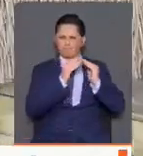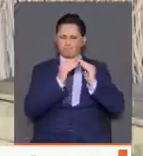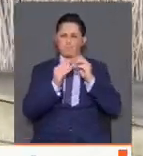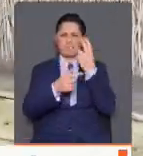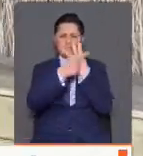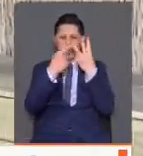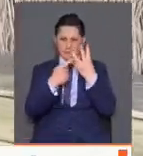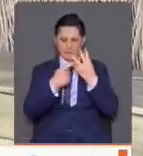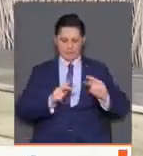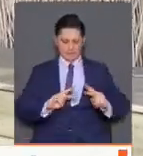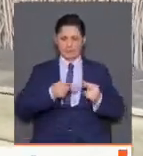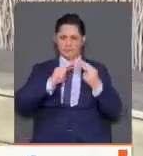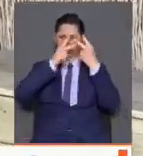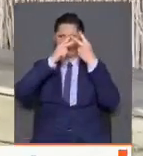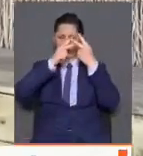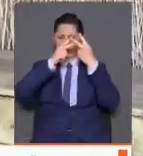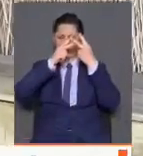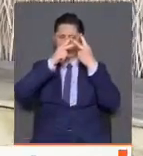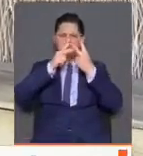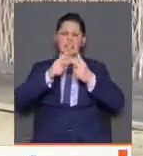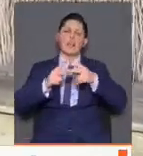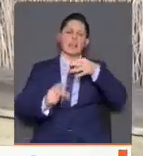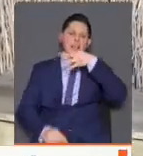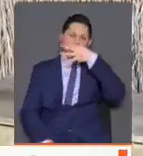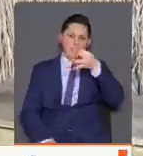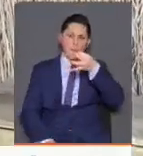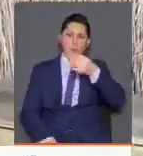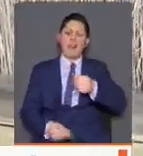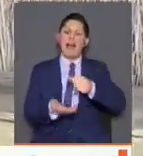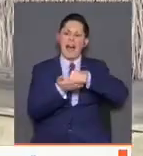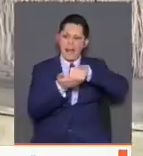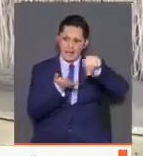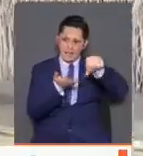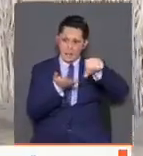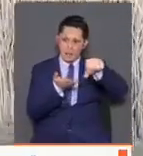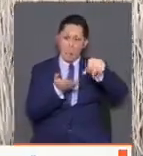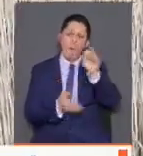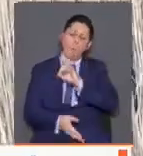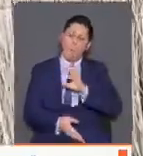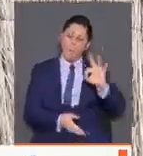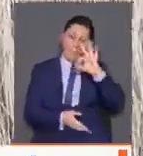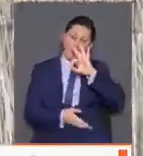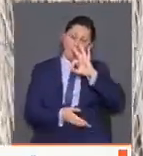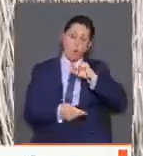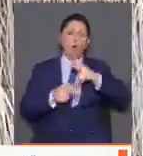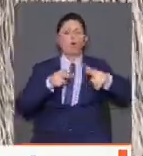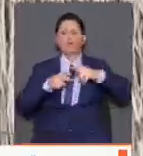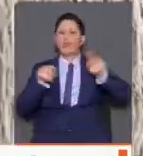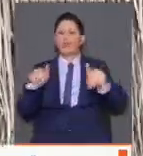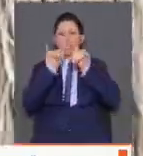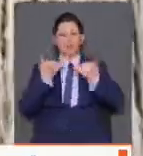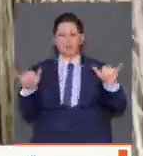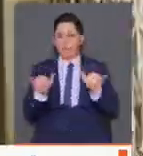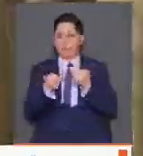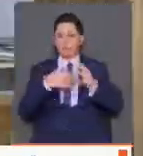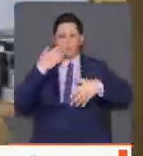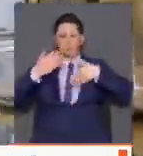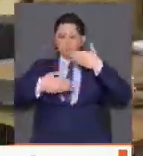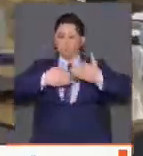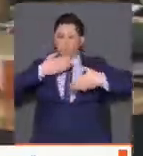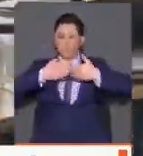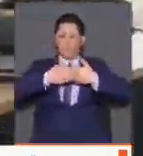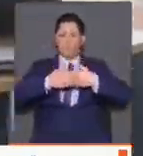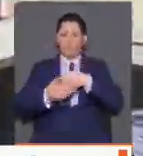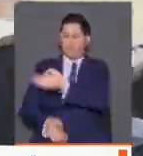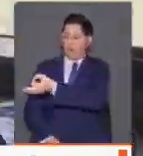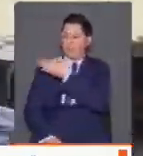segundas viviendas, es decir, serían para arriendo o quizás de uso recreacional. Estas, tal como lo reconocen sus